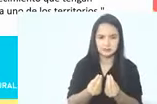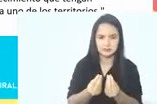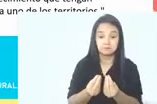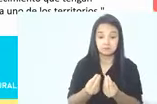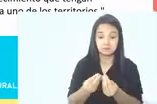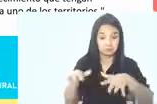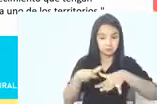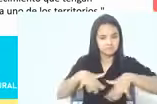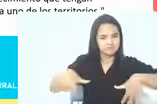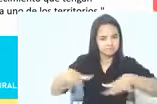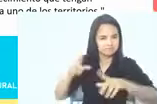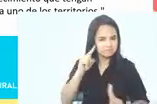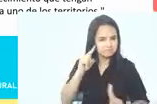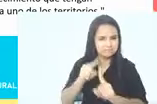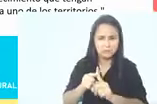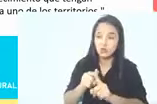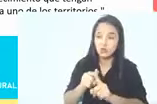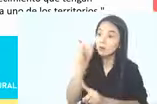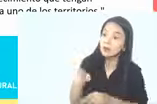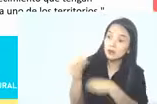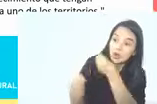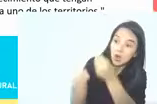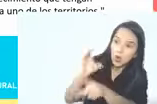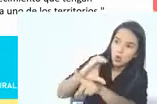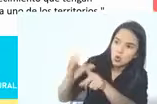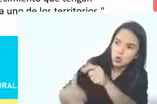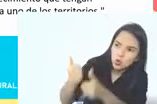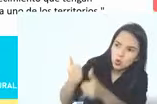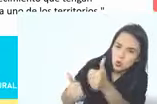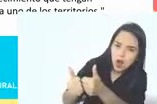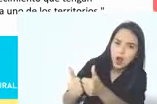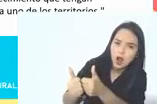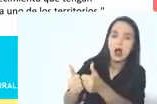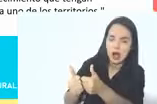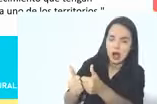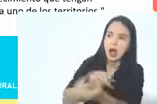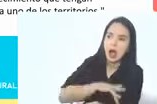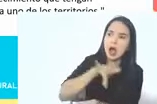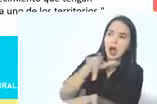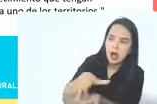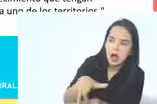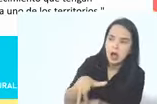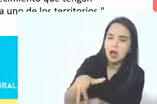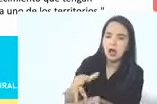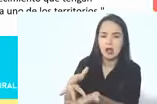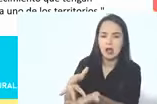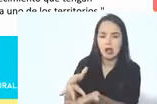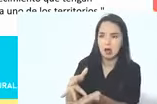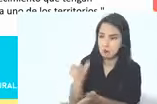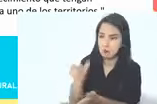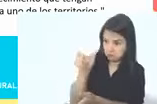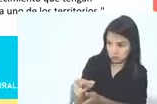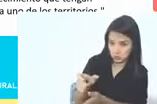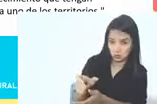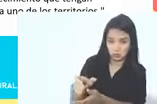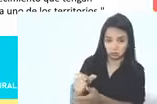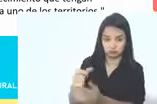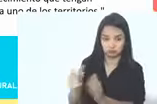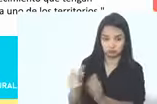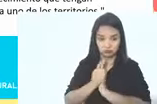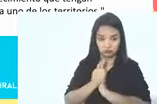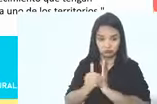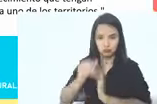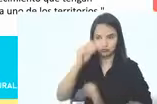un espacio, un encuentro, donde vamos a identificar todas las iniciativas culturales, donde vamos a caracterizar las